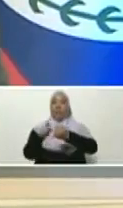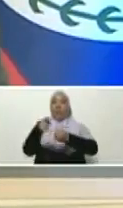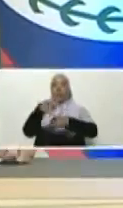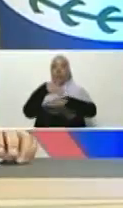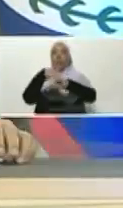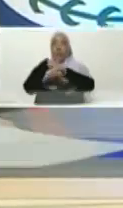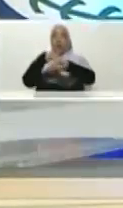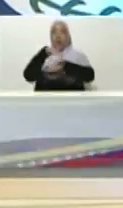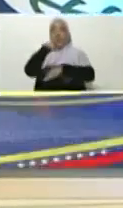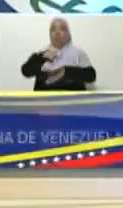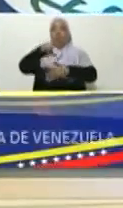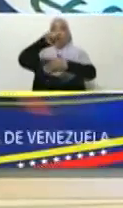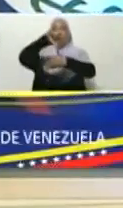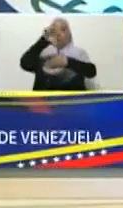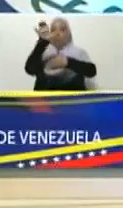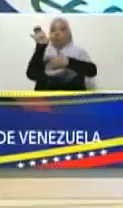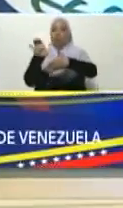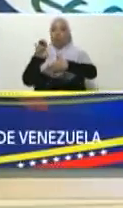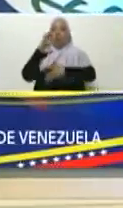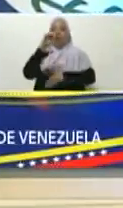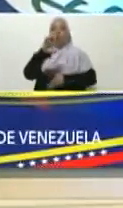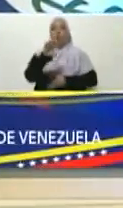señor John Briceño,